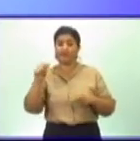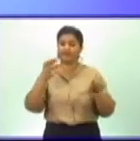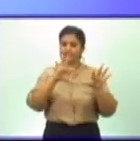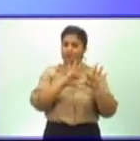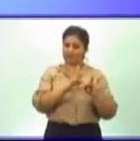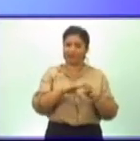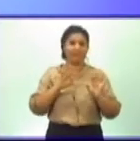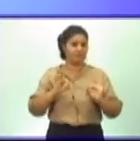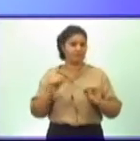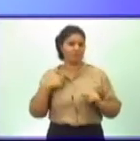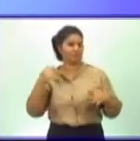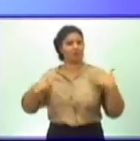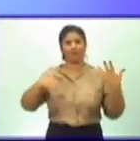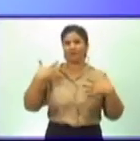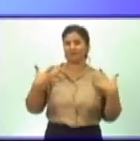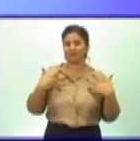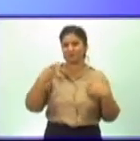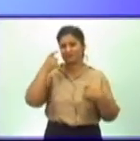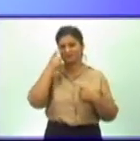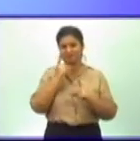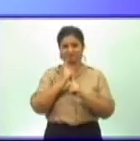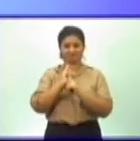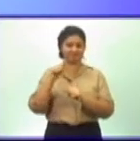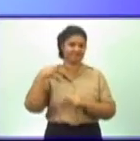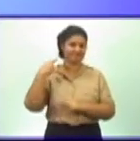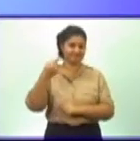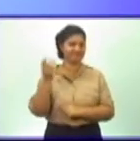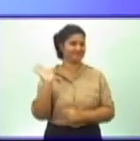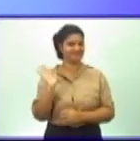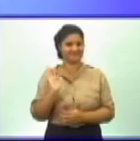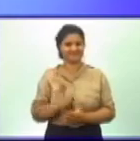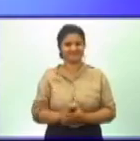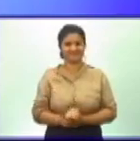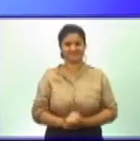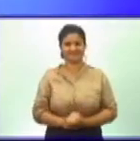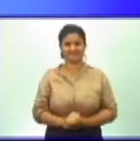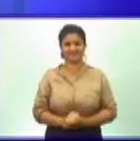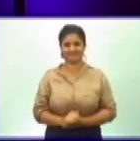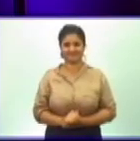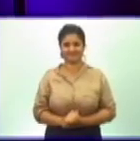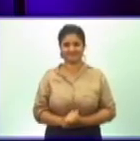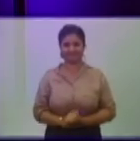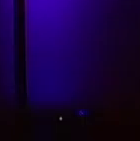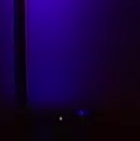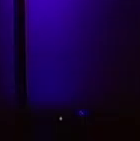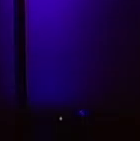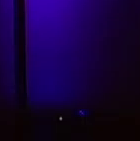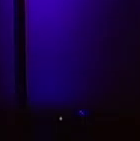misma alegría los voy a estar esperando en un próximo encuentro. Hasta pronto.